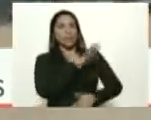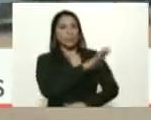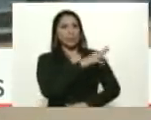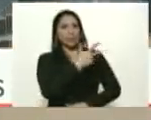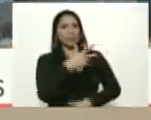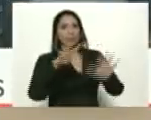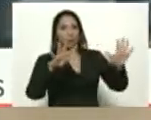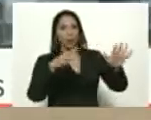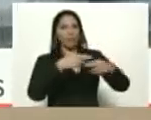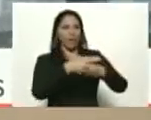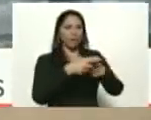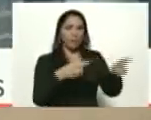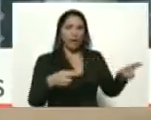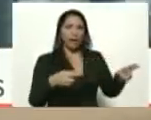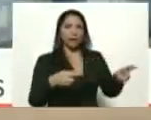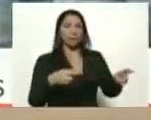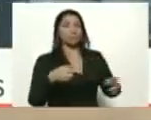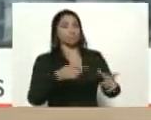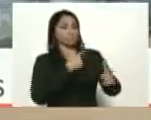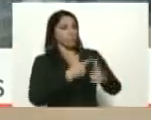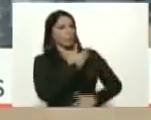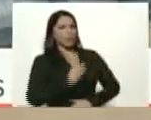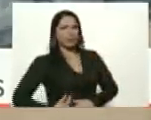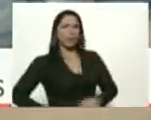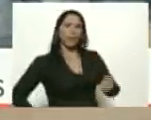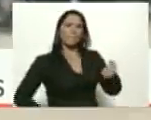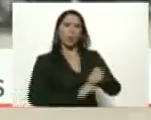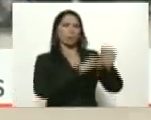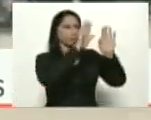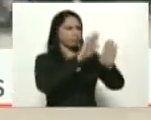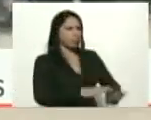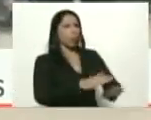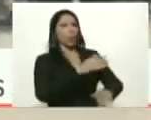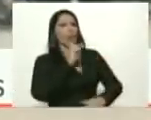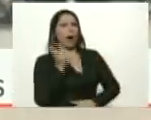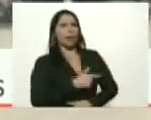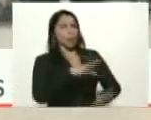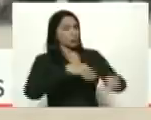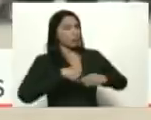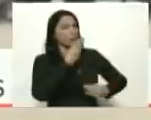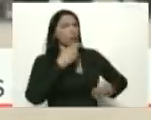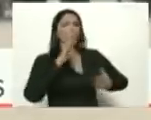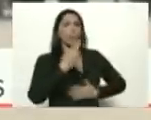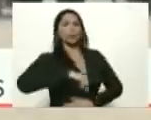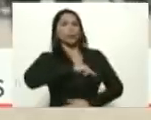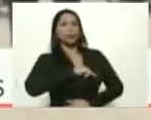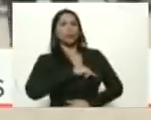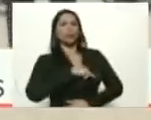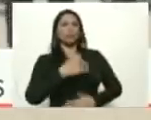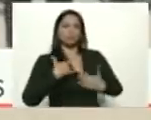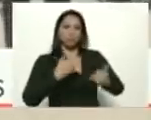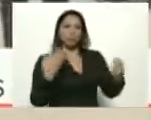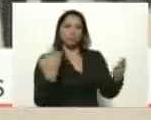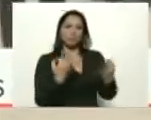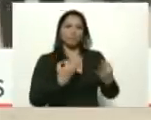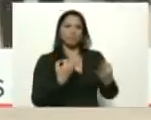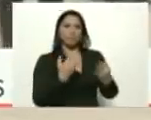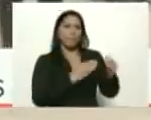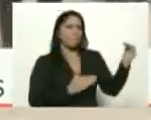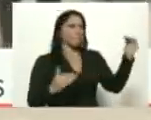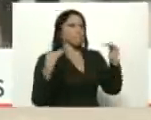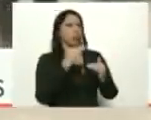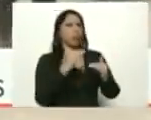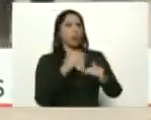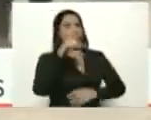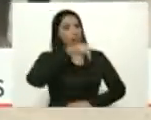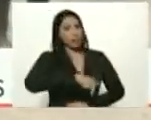201.539 hectáreas. Así que, presidente, cuente con el Guárico. Asumimos estos compromisos y estamos seguros que seguiremos avanzando.